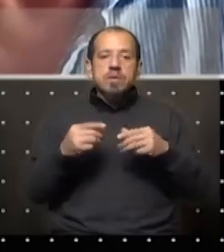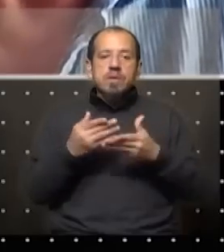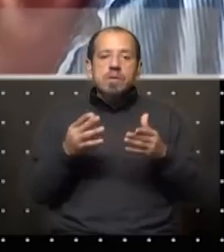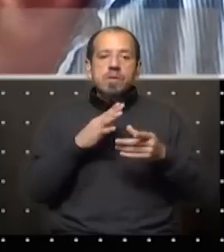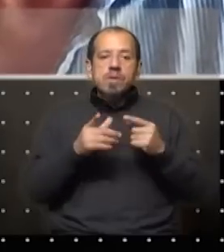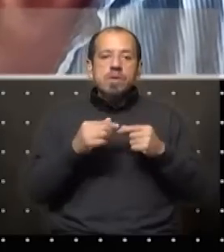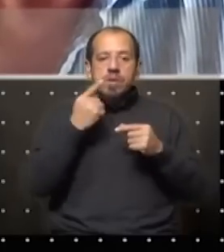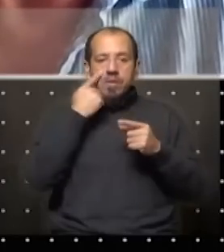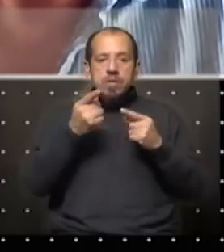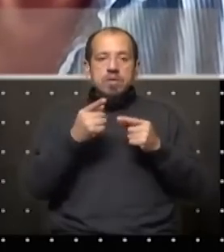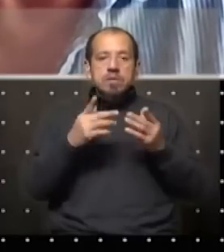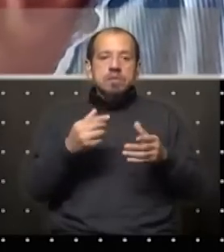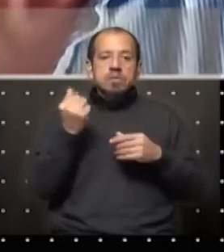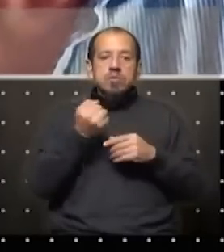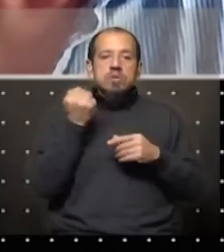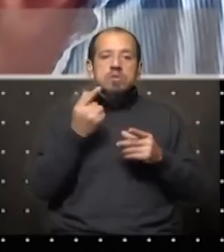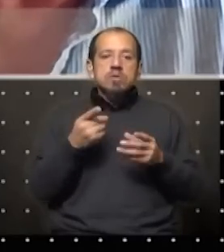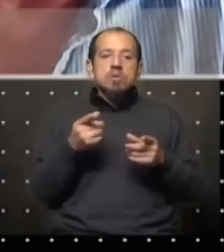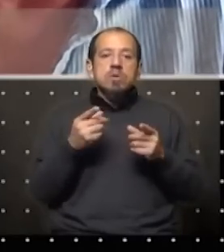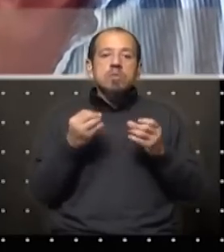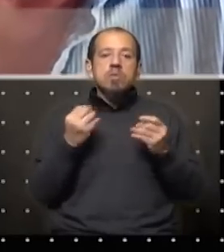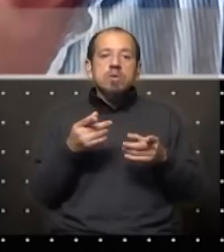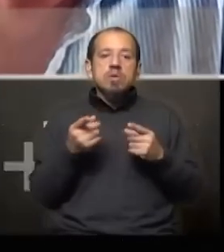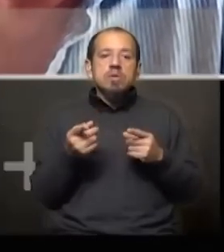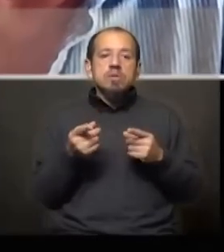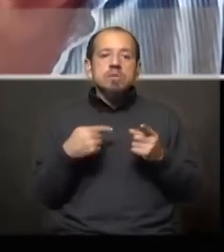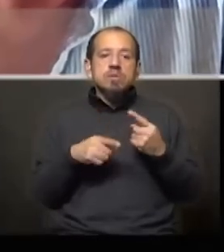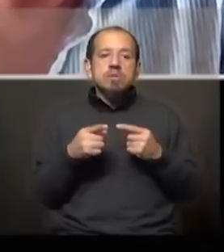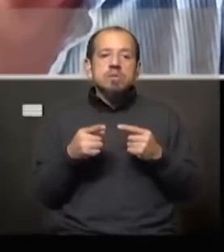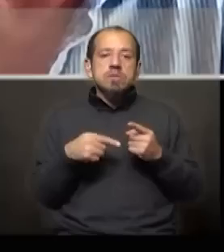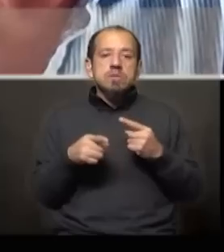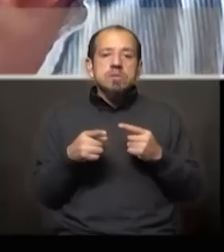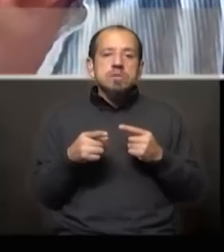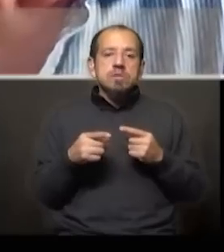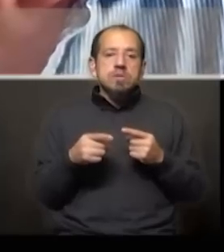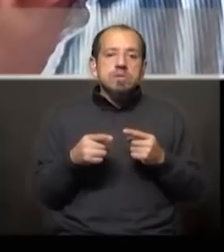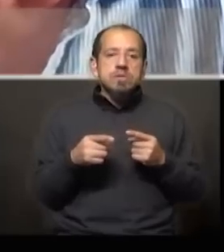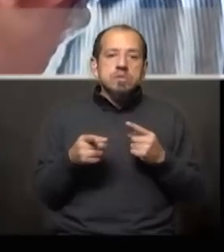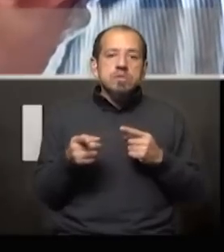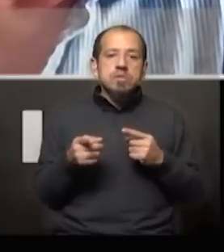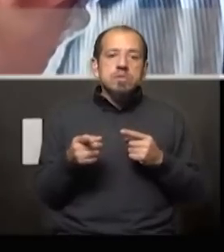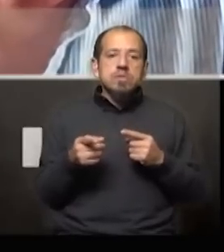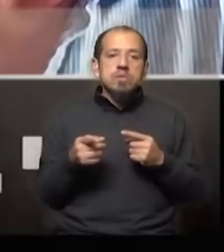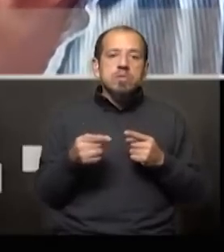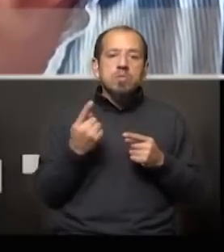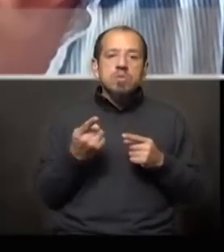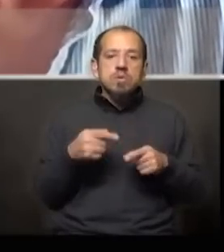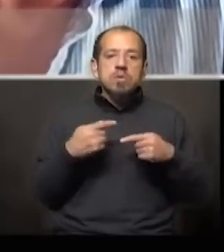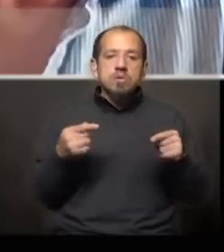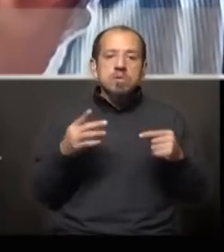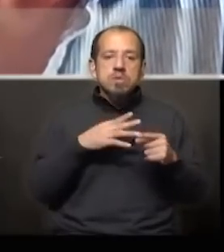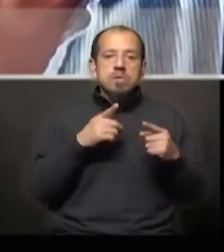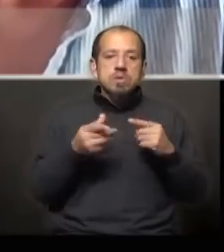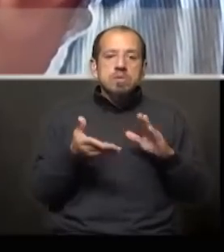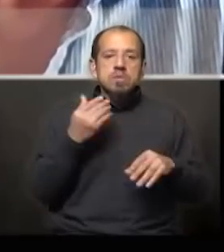hechos que estamos observando que es muy importante y esto escapa un poco al análisis pero una de las de las cosas que están en juego